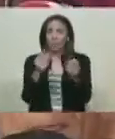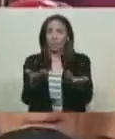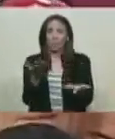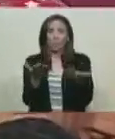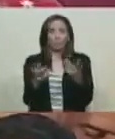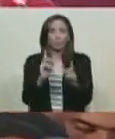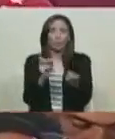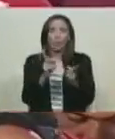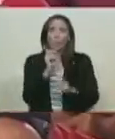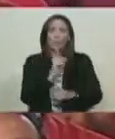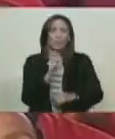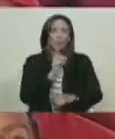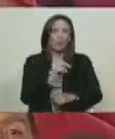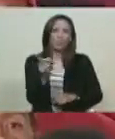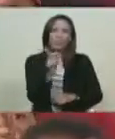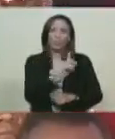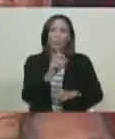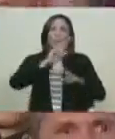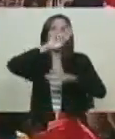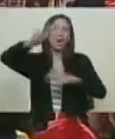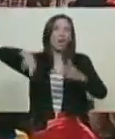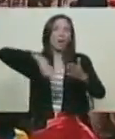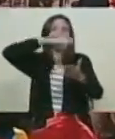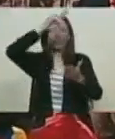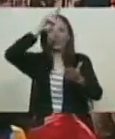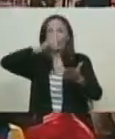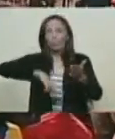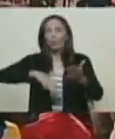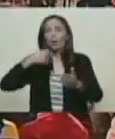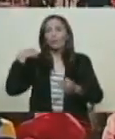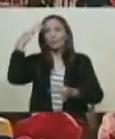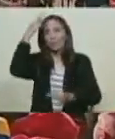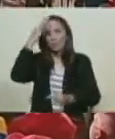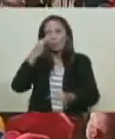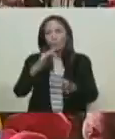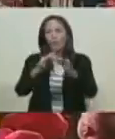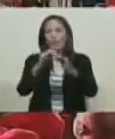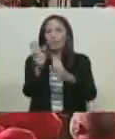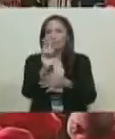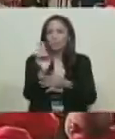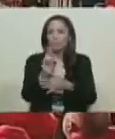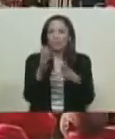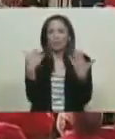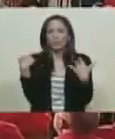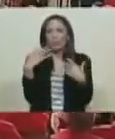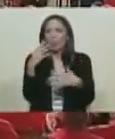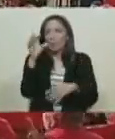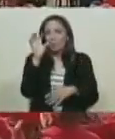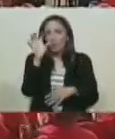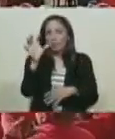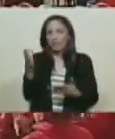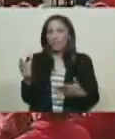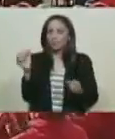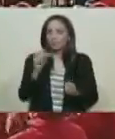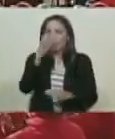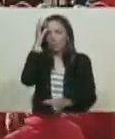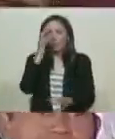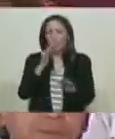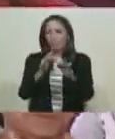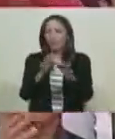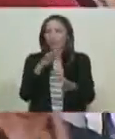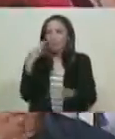Y yo digo, jamás. Tengo fe en Venezuela, tengo fe en nuestra patria, tengo fe en el